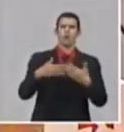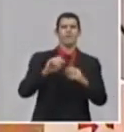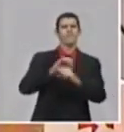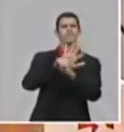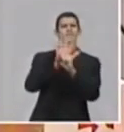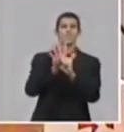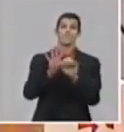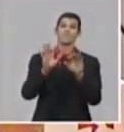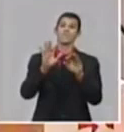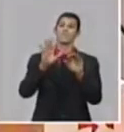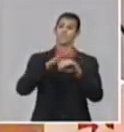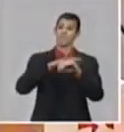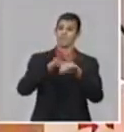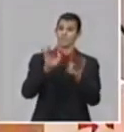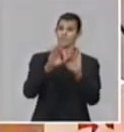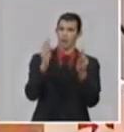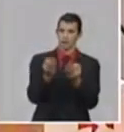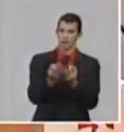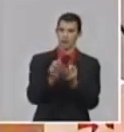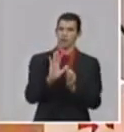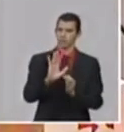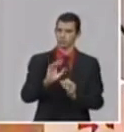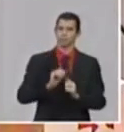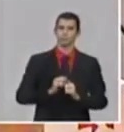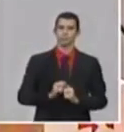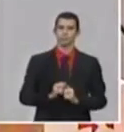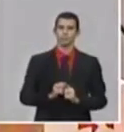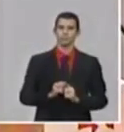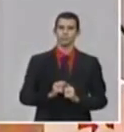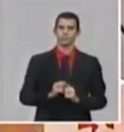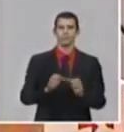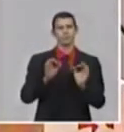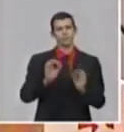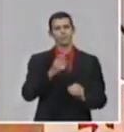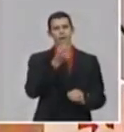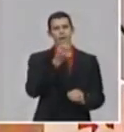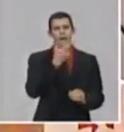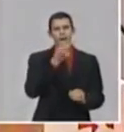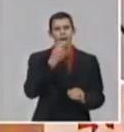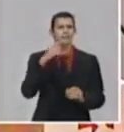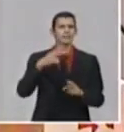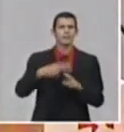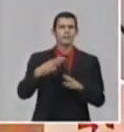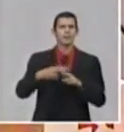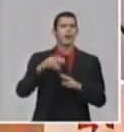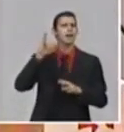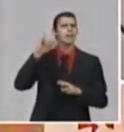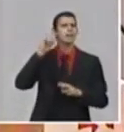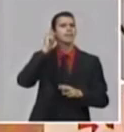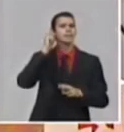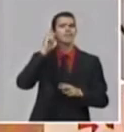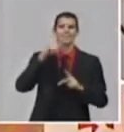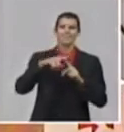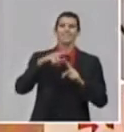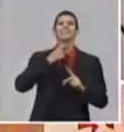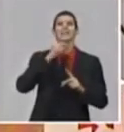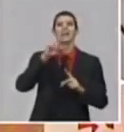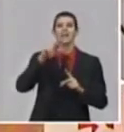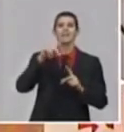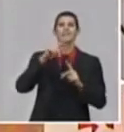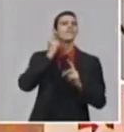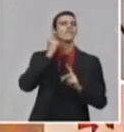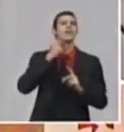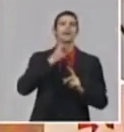la capacidad del interferón en reducir la carga viral de que hablaba el doctor Vicente Vélez, y